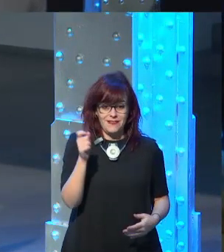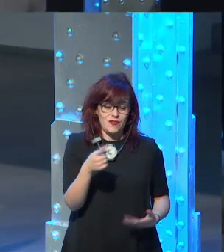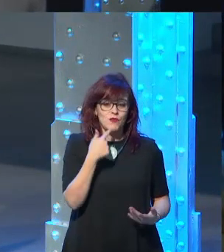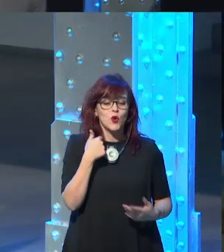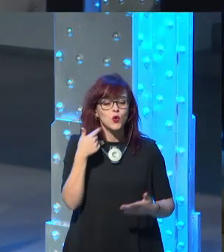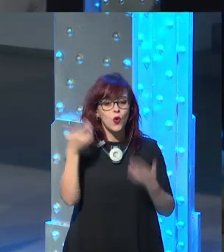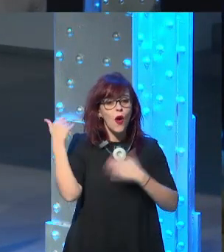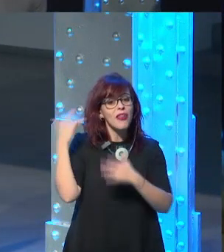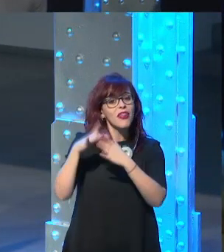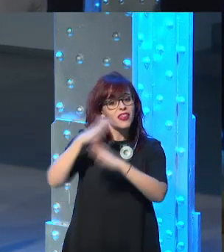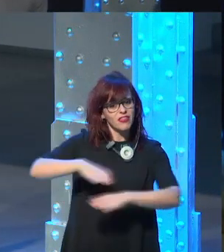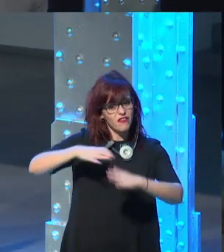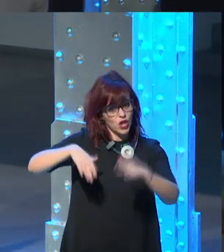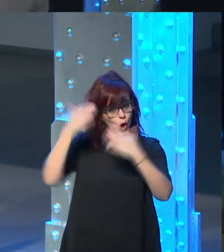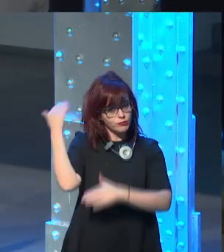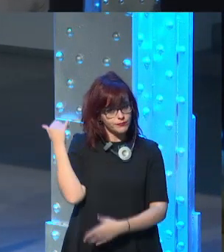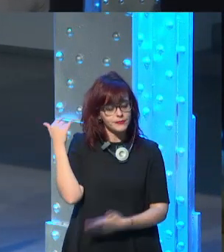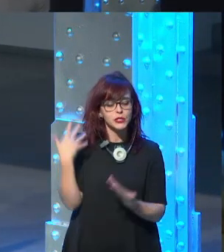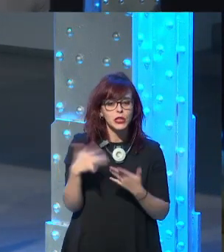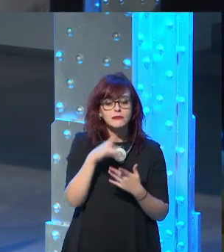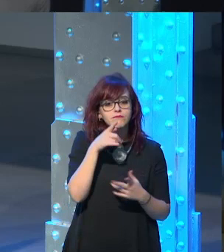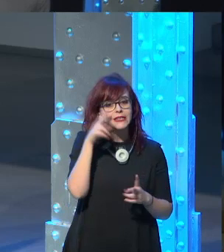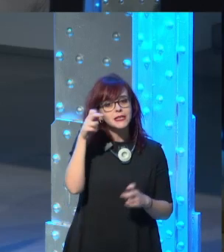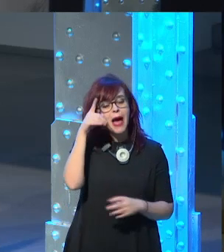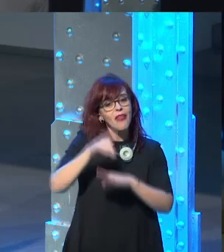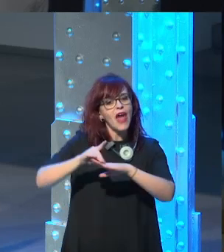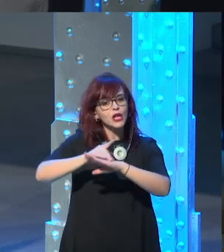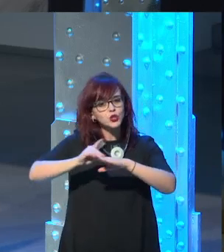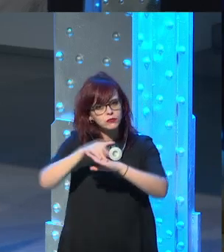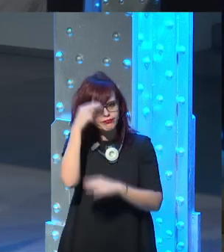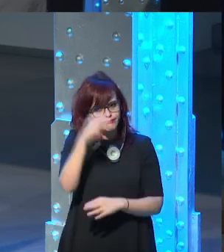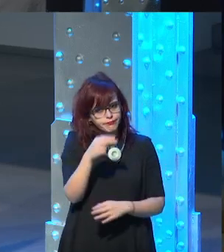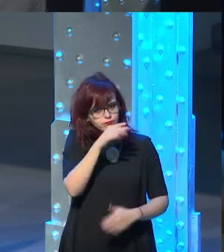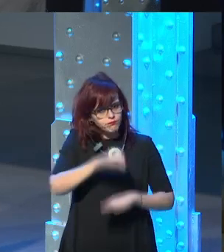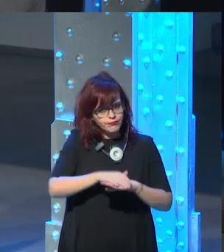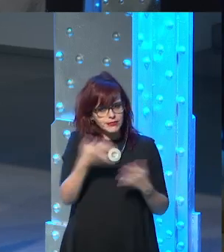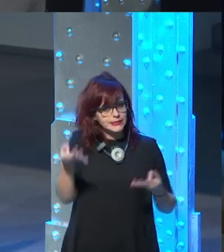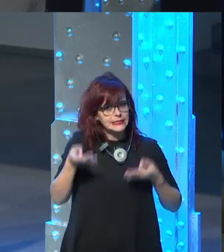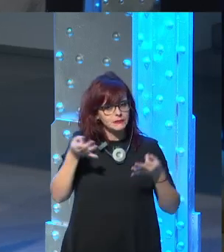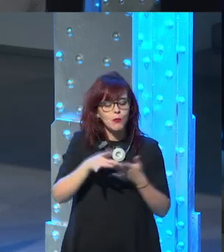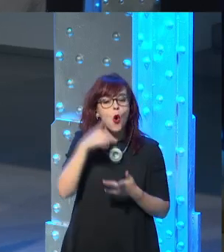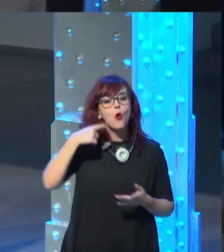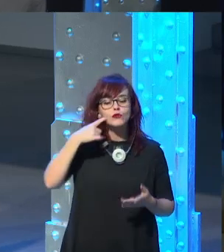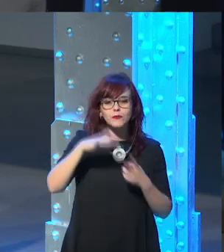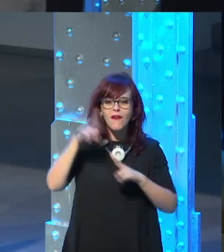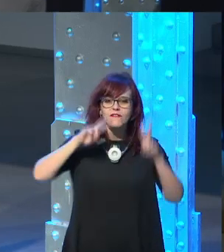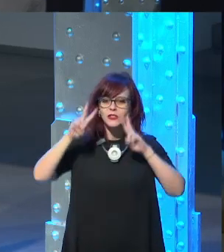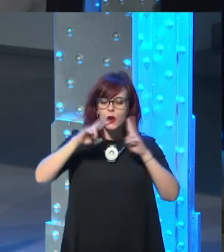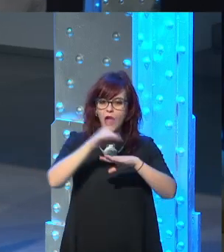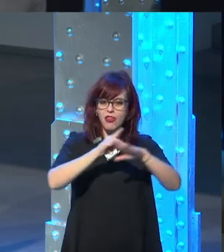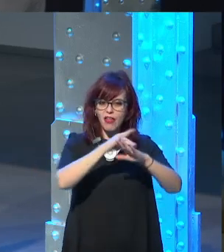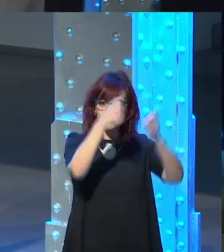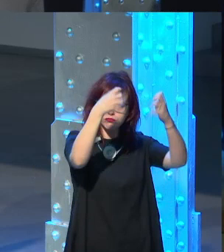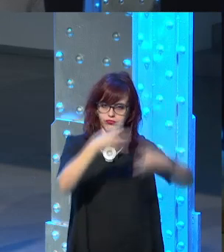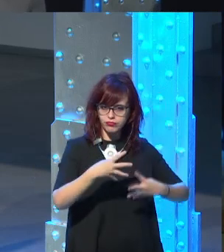Bueno, yo era científico, así que respeto los datos y estoy acostumbrado a visualizarlos y a